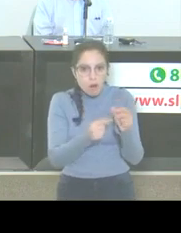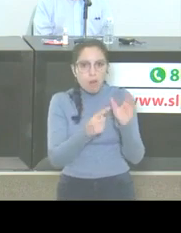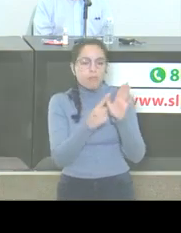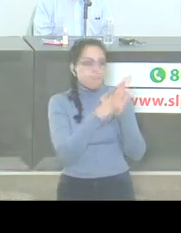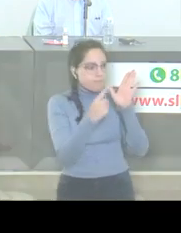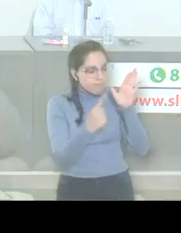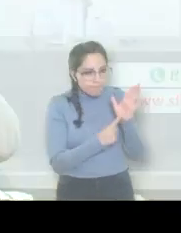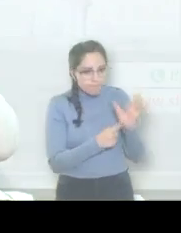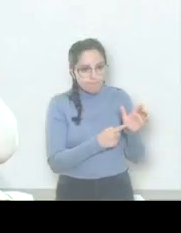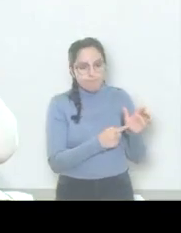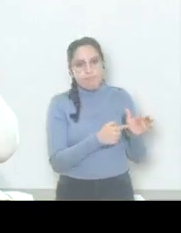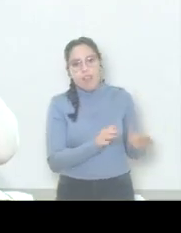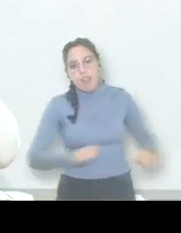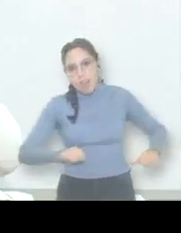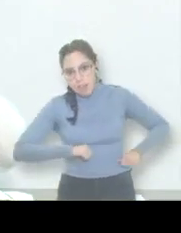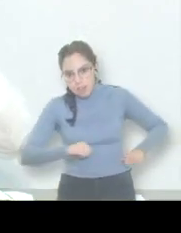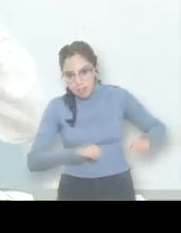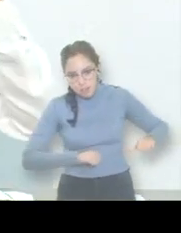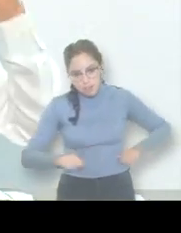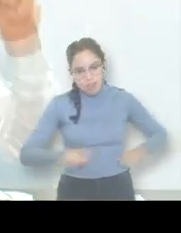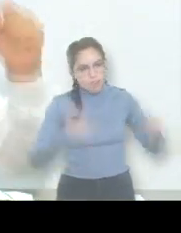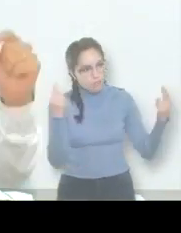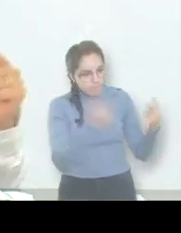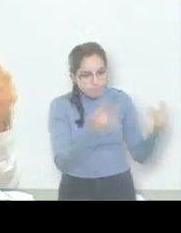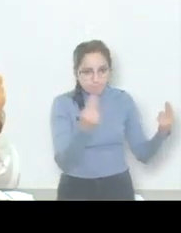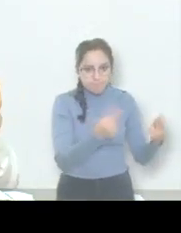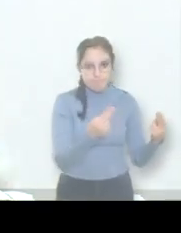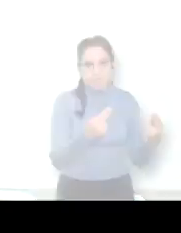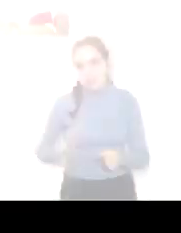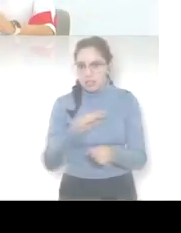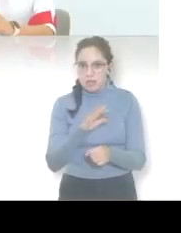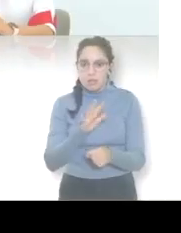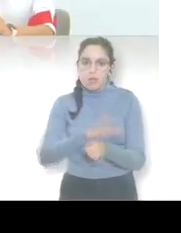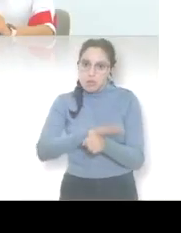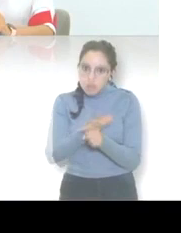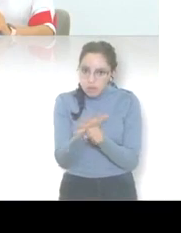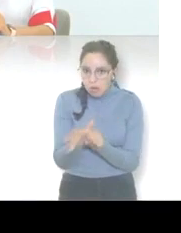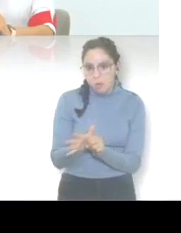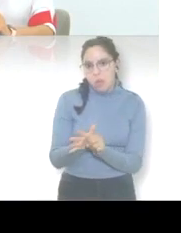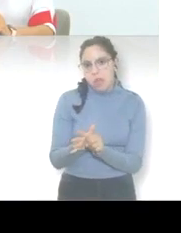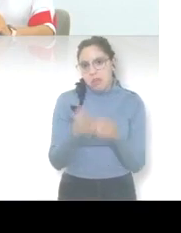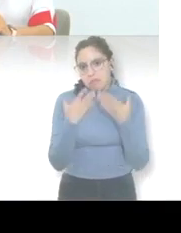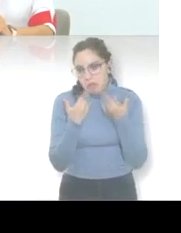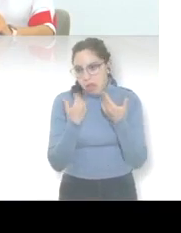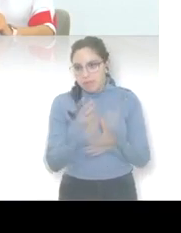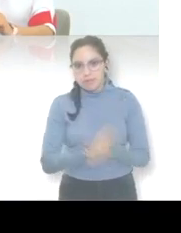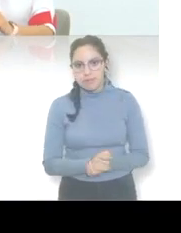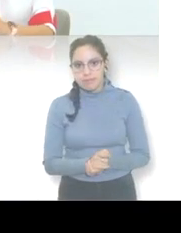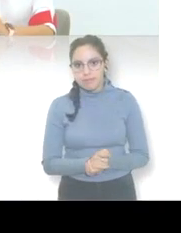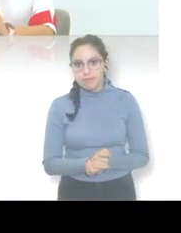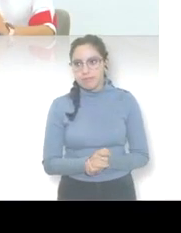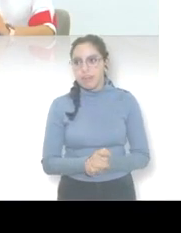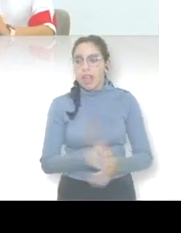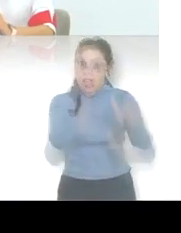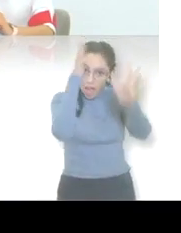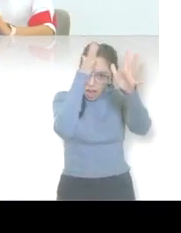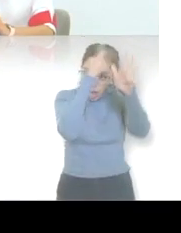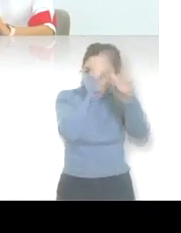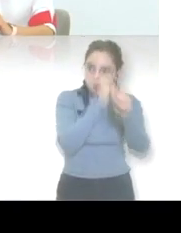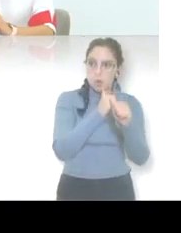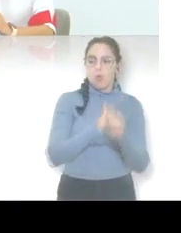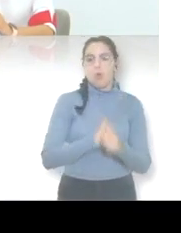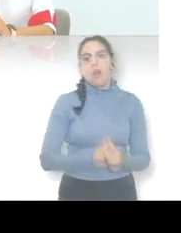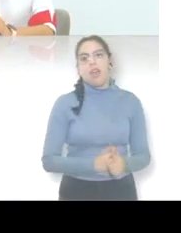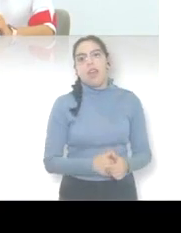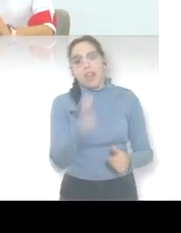sustantivas y que éstas se puedan sujetar a estos protocolos. Uno de los principales acuerdos y trabajos que se llevó a